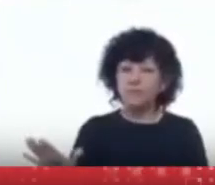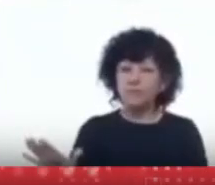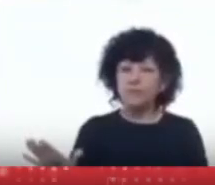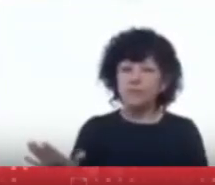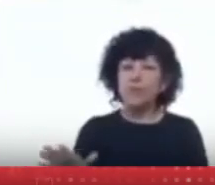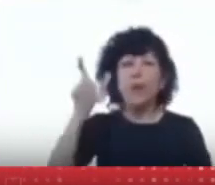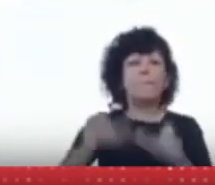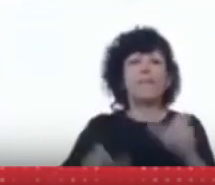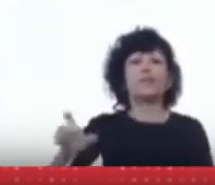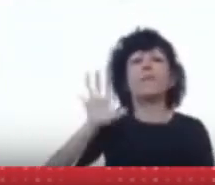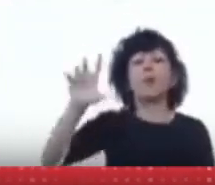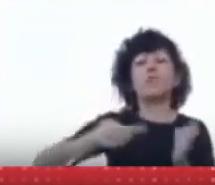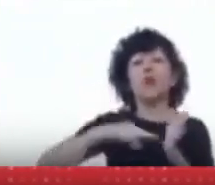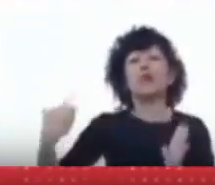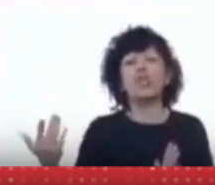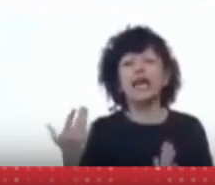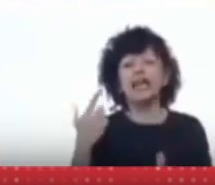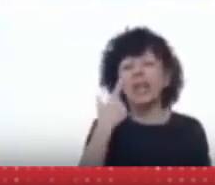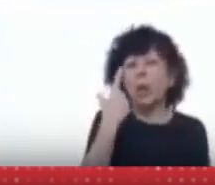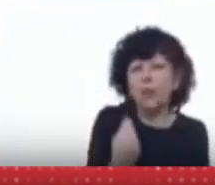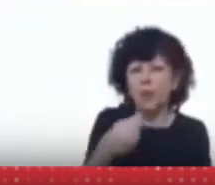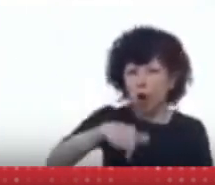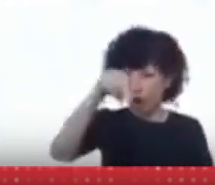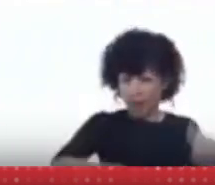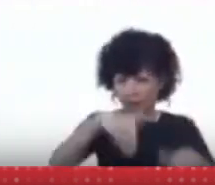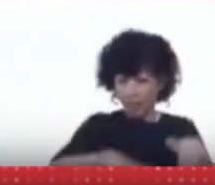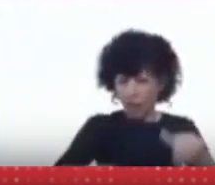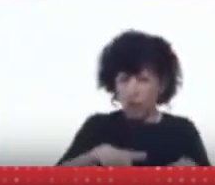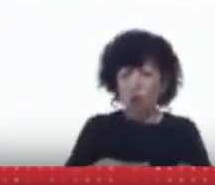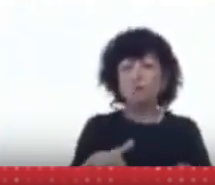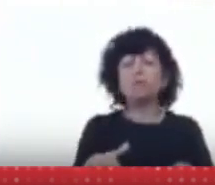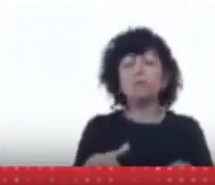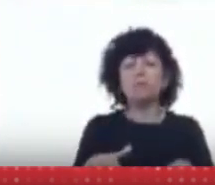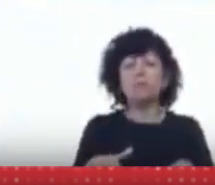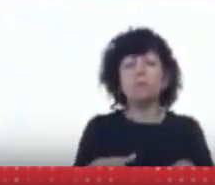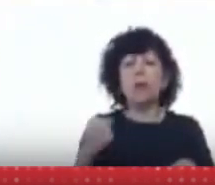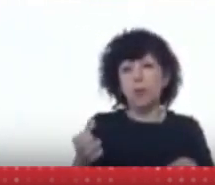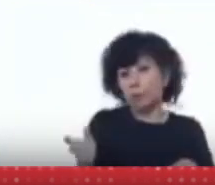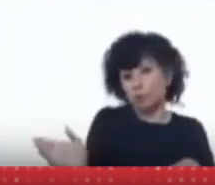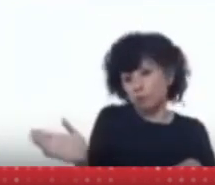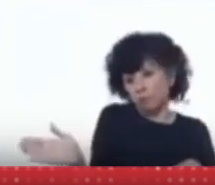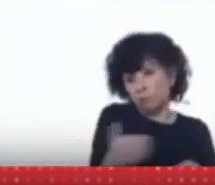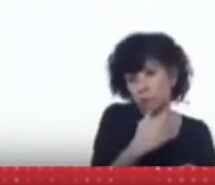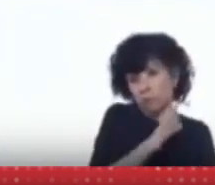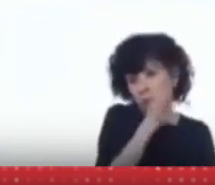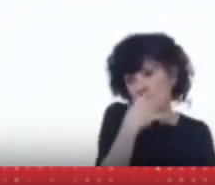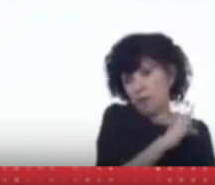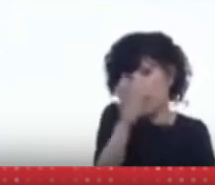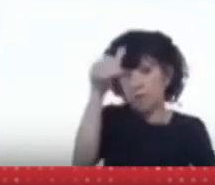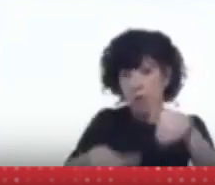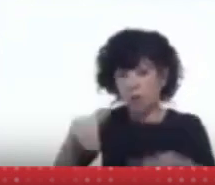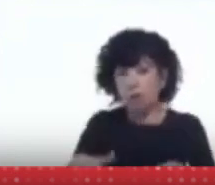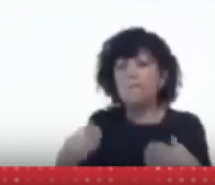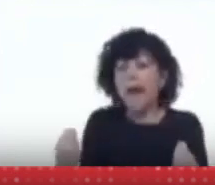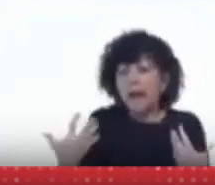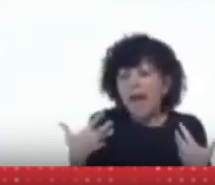los bonaerenses, las bonaerenses votaron hoy porque fueron convocadas a hacerlo para defender todo lo que